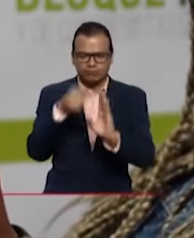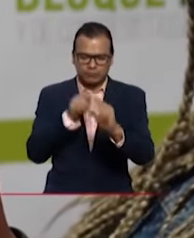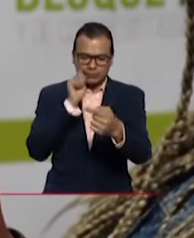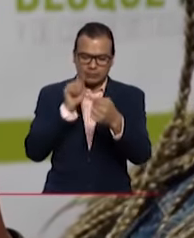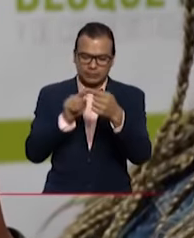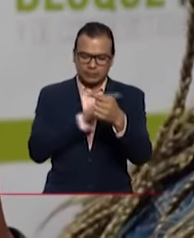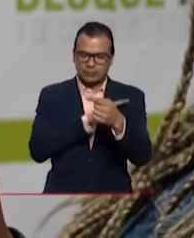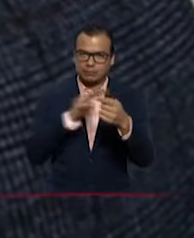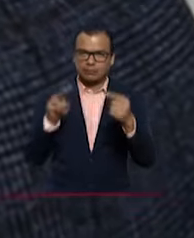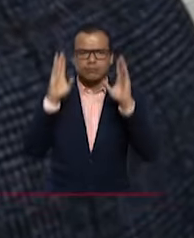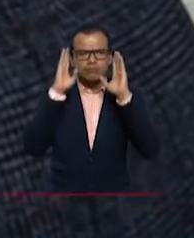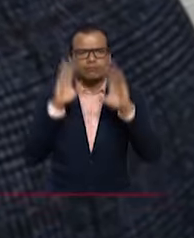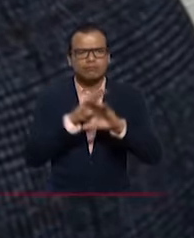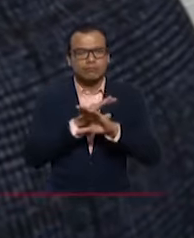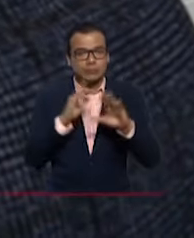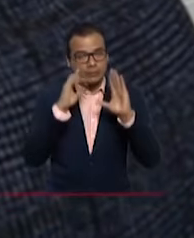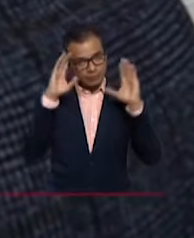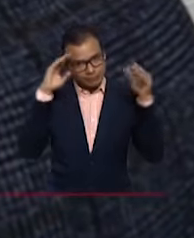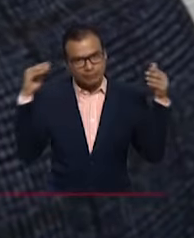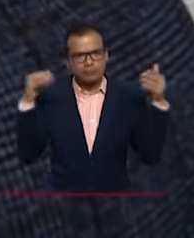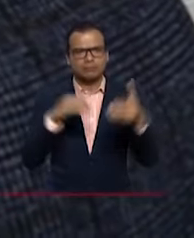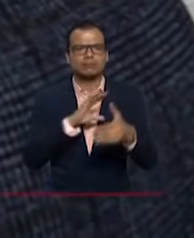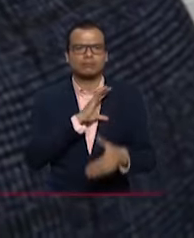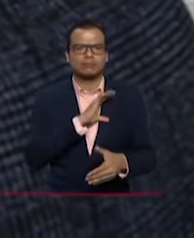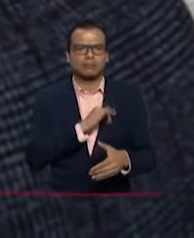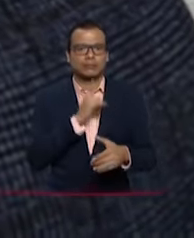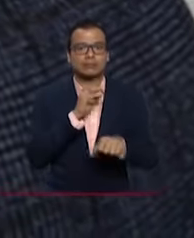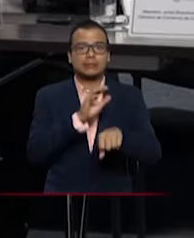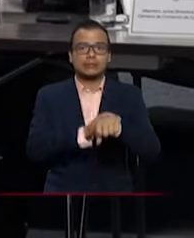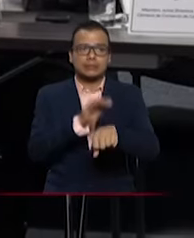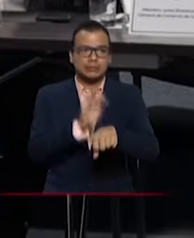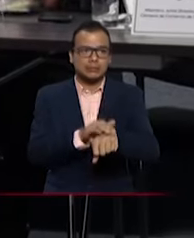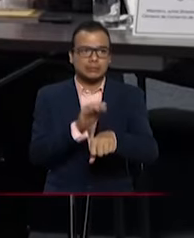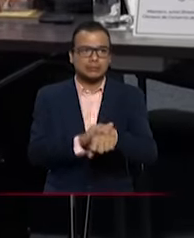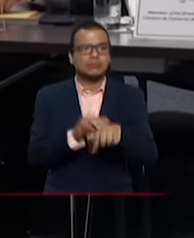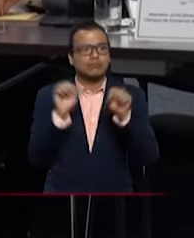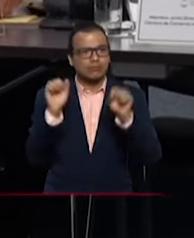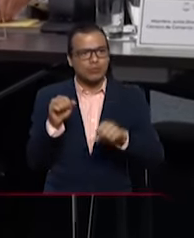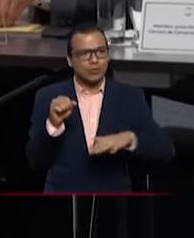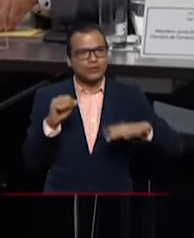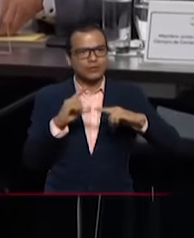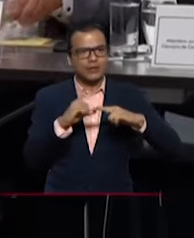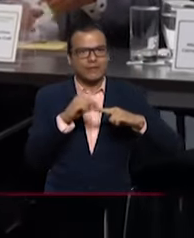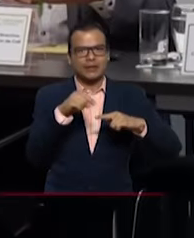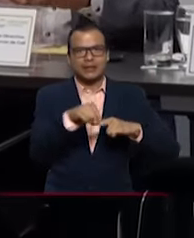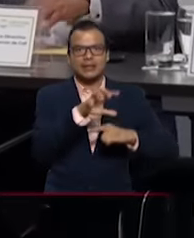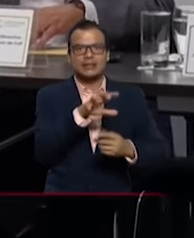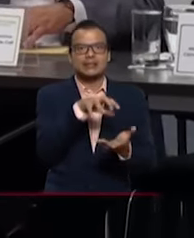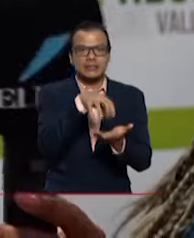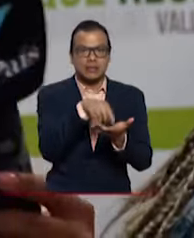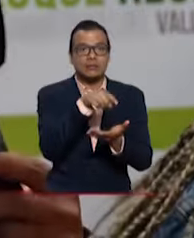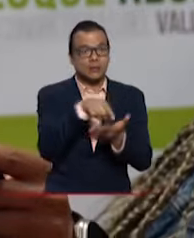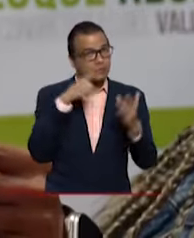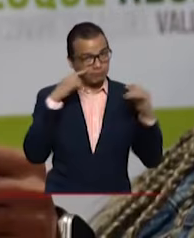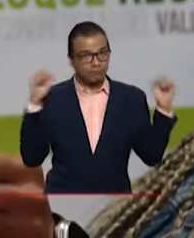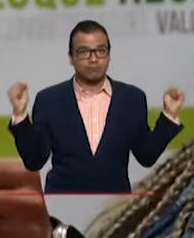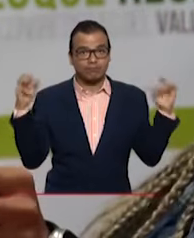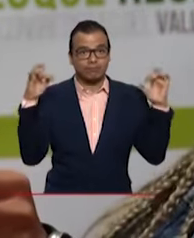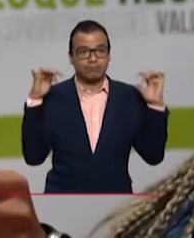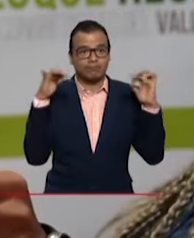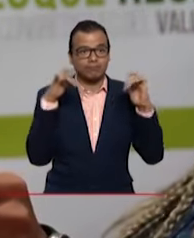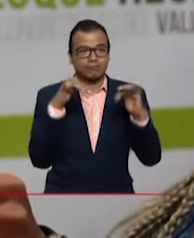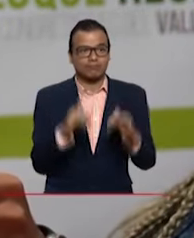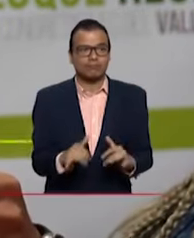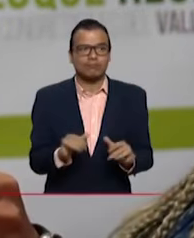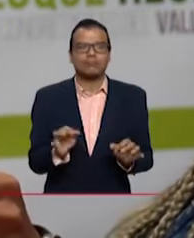centrándose en la ciudad de Cali. En ese espacio se reiteró la invitación a visitar la zona verde en la plazoleta de San Francisco. Bueno, nosotros vamos